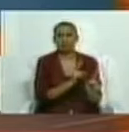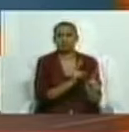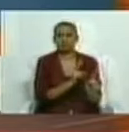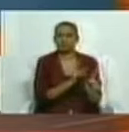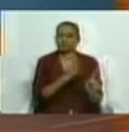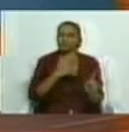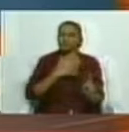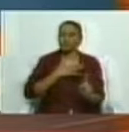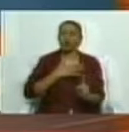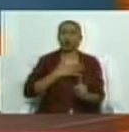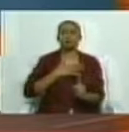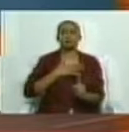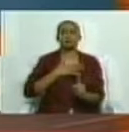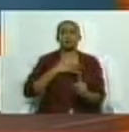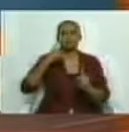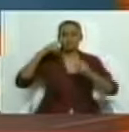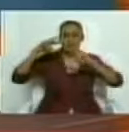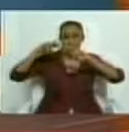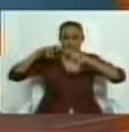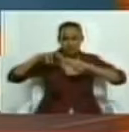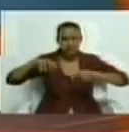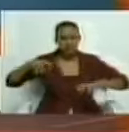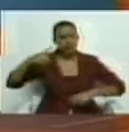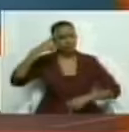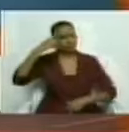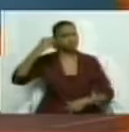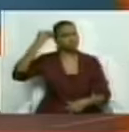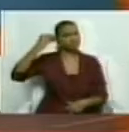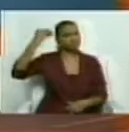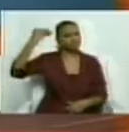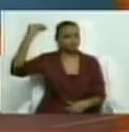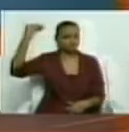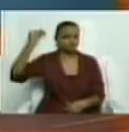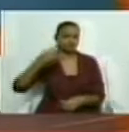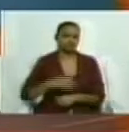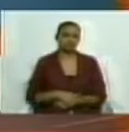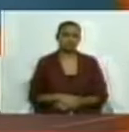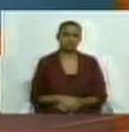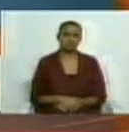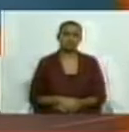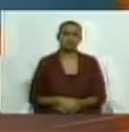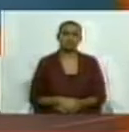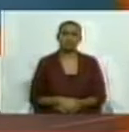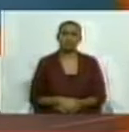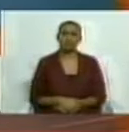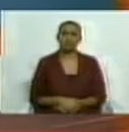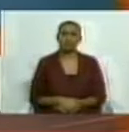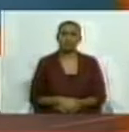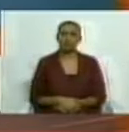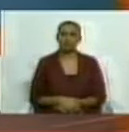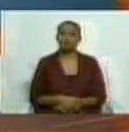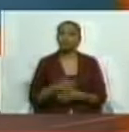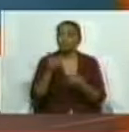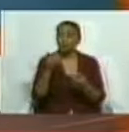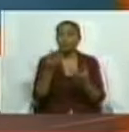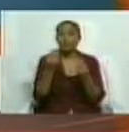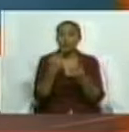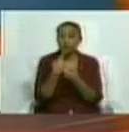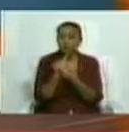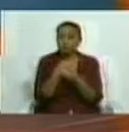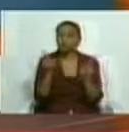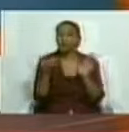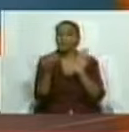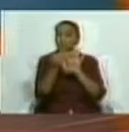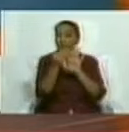conclusión se ha construido un mito para qué Para partir de la construcción de ese mito atacar